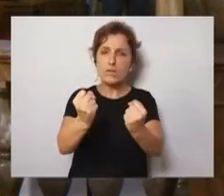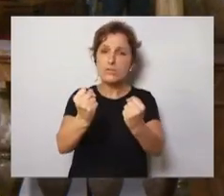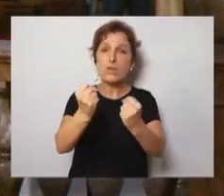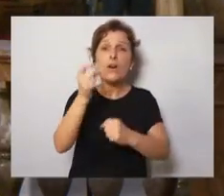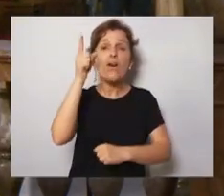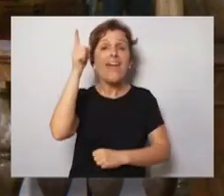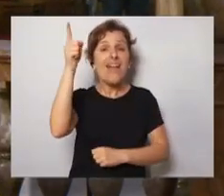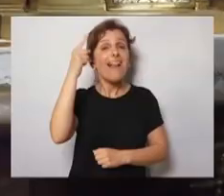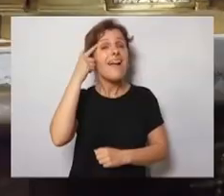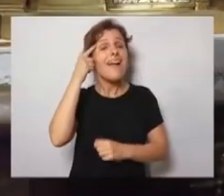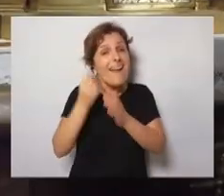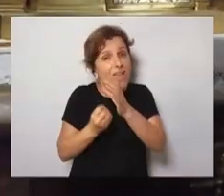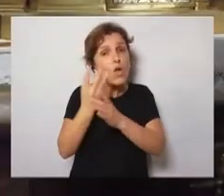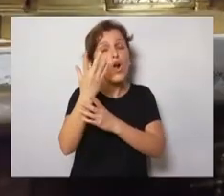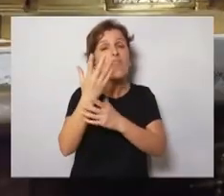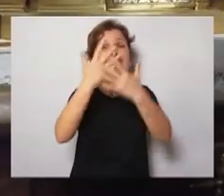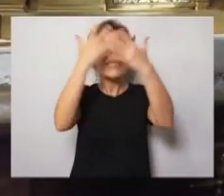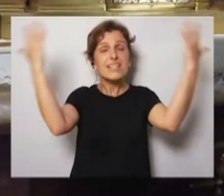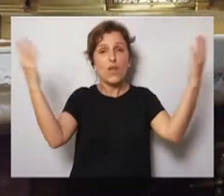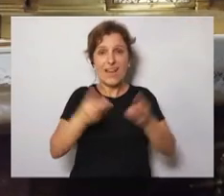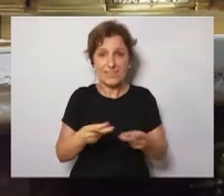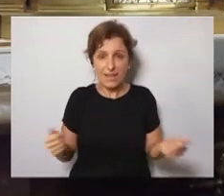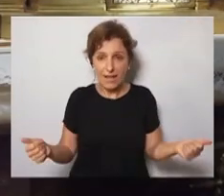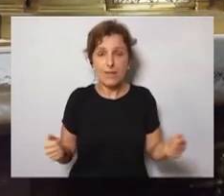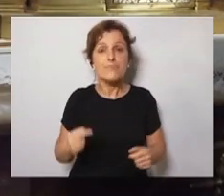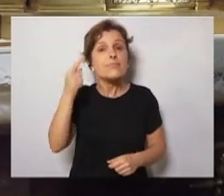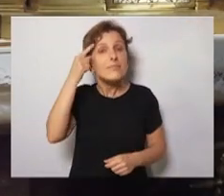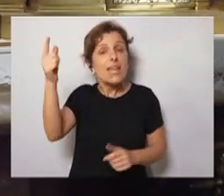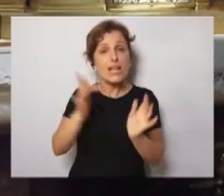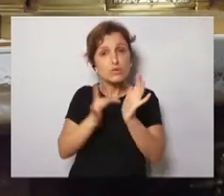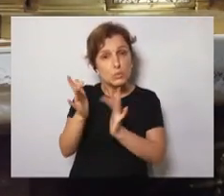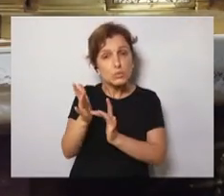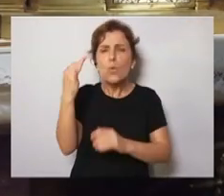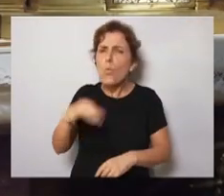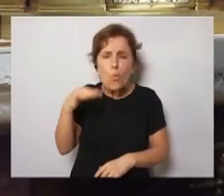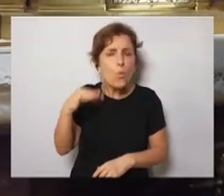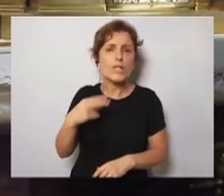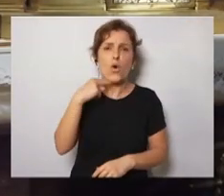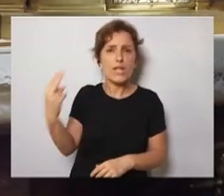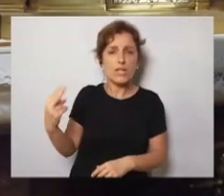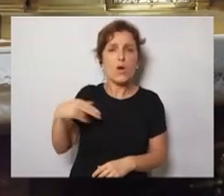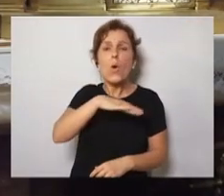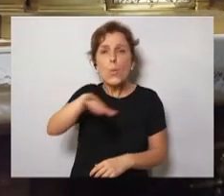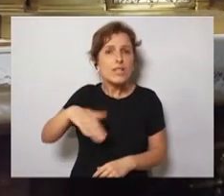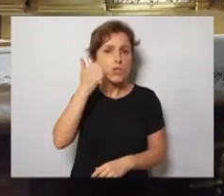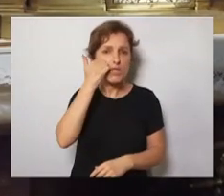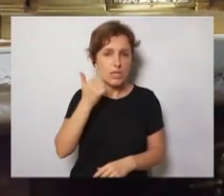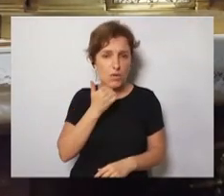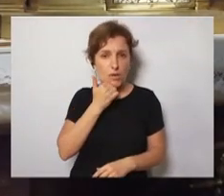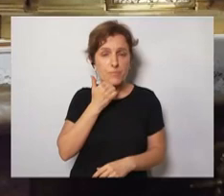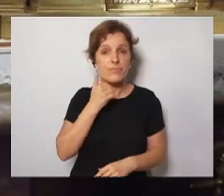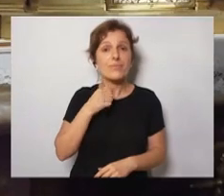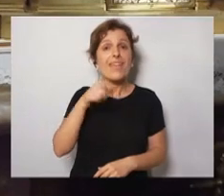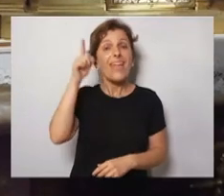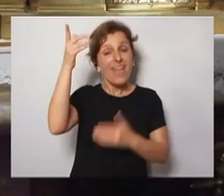todopoderoso creador del cielo y de la tierra creo en jesucristo su único hijo nuestro